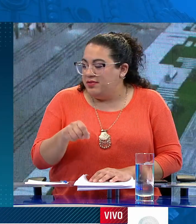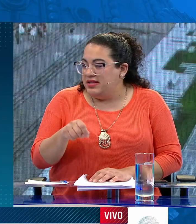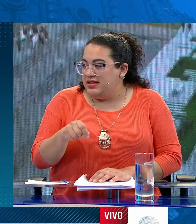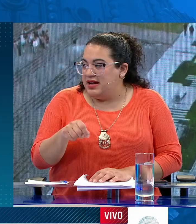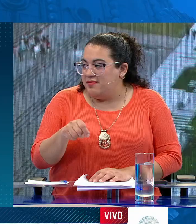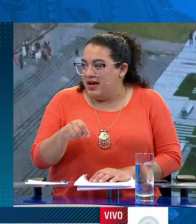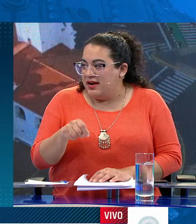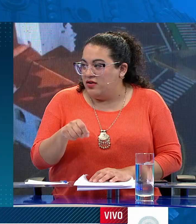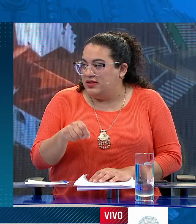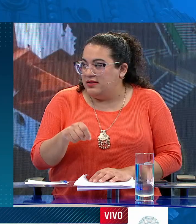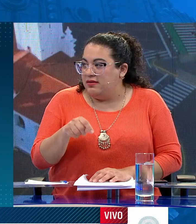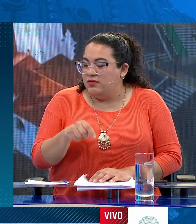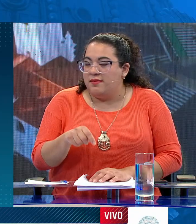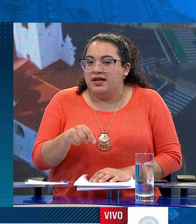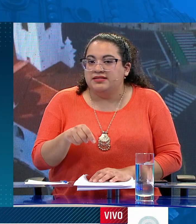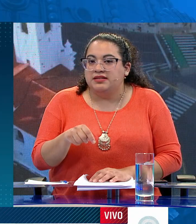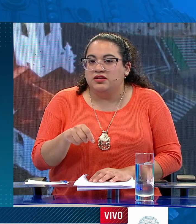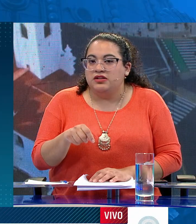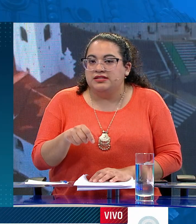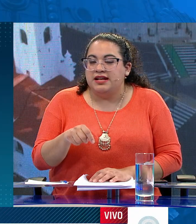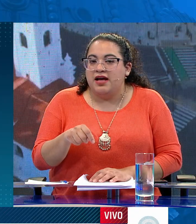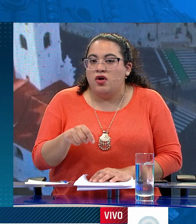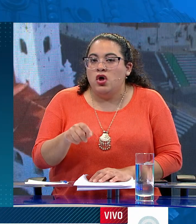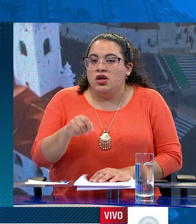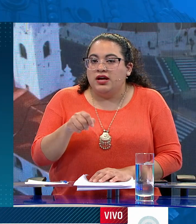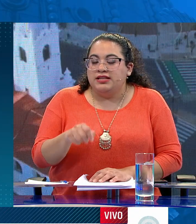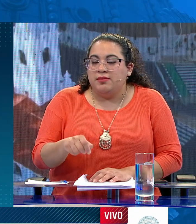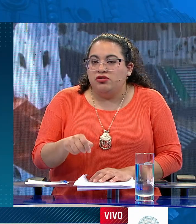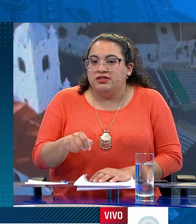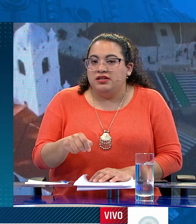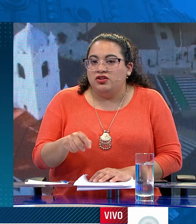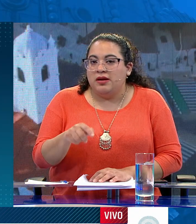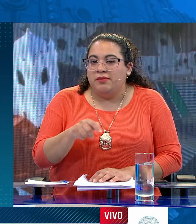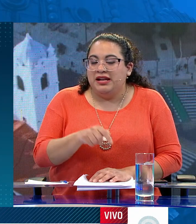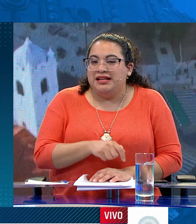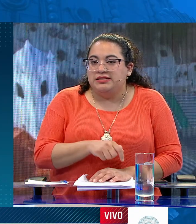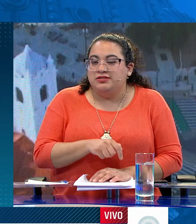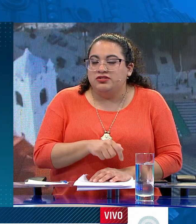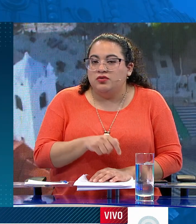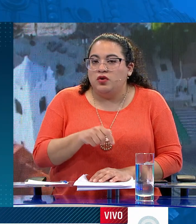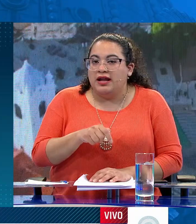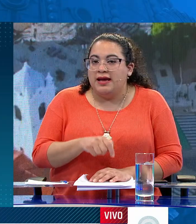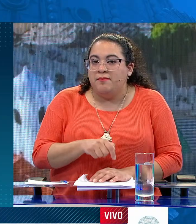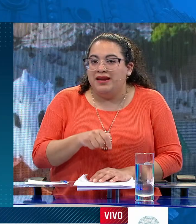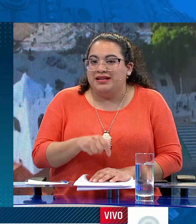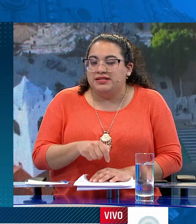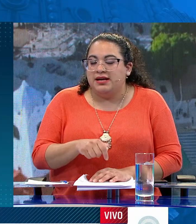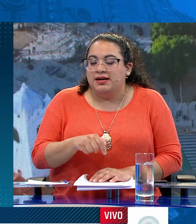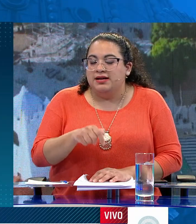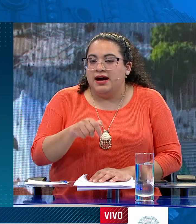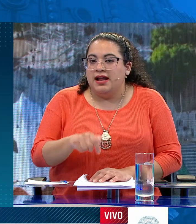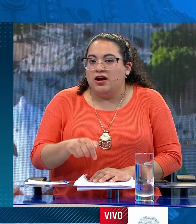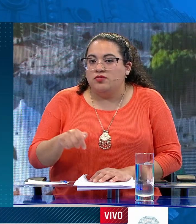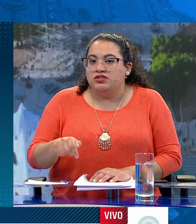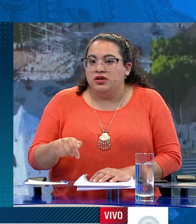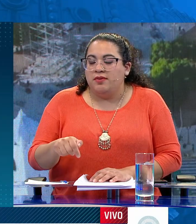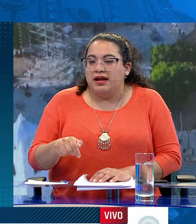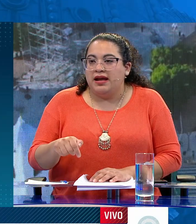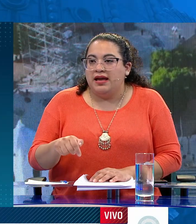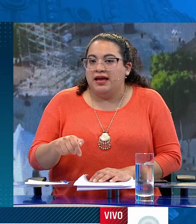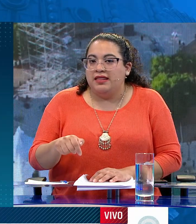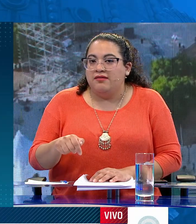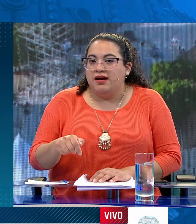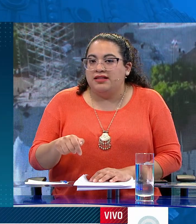se pretende cambiar, ¿no? A través de una media sanción del Senado, que estamos diciendo también en la sesión, se buscará emplazar a las comisiones